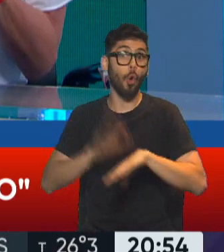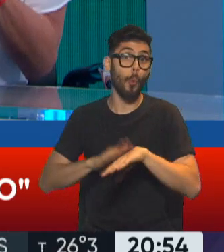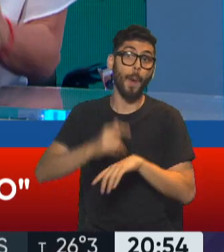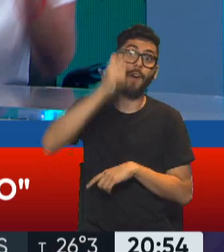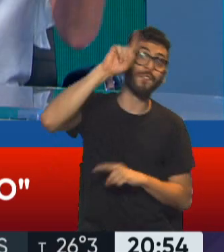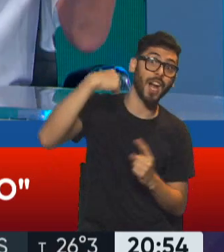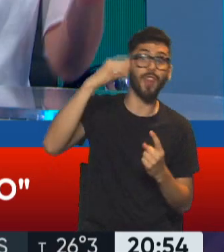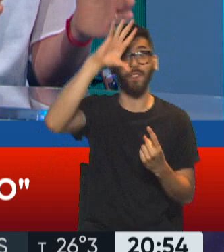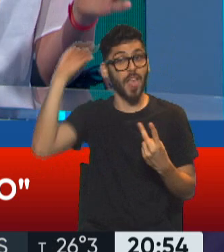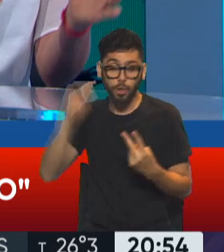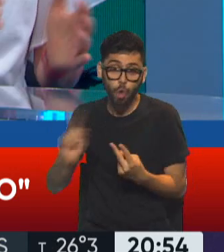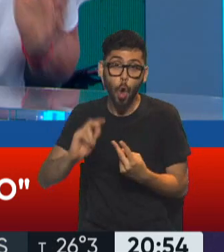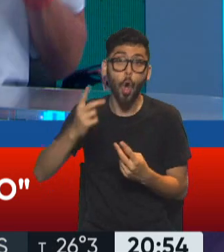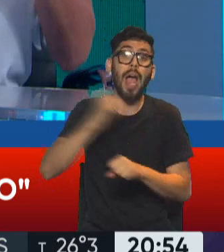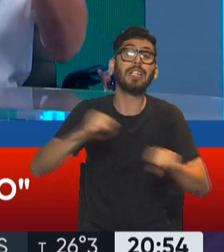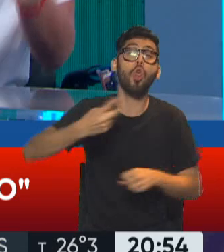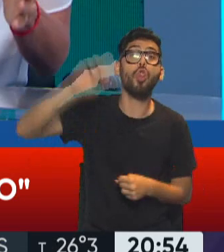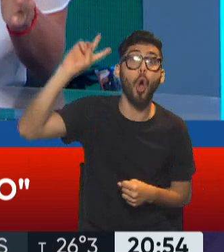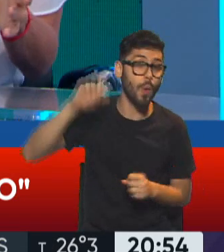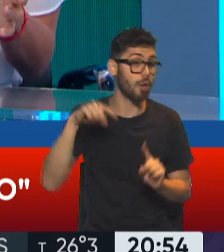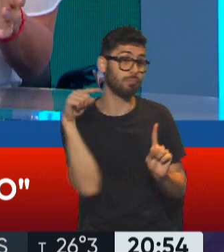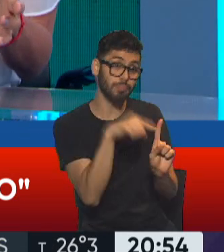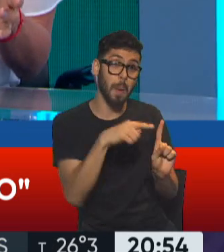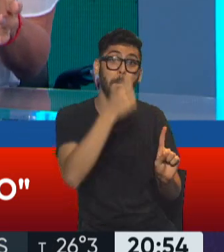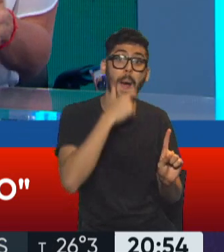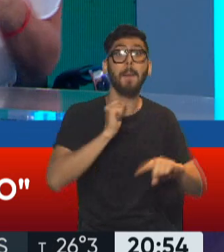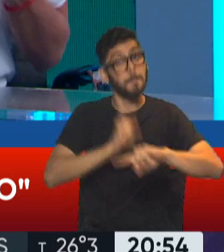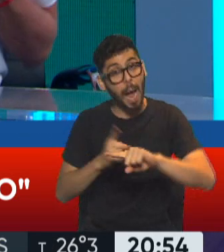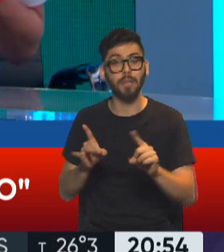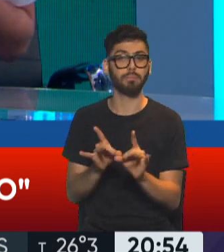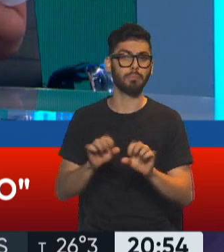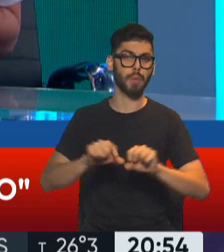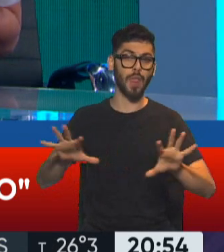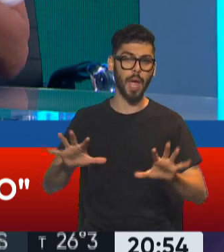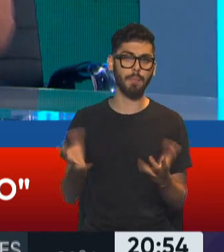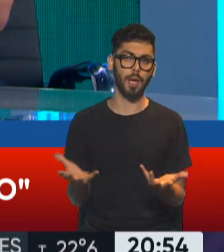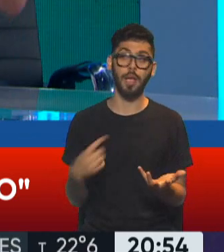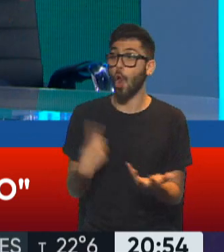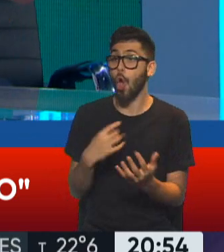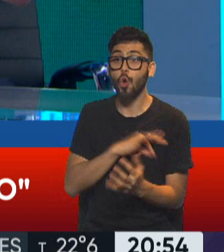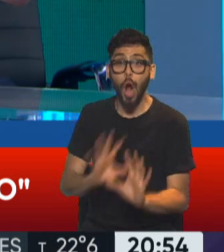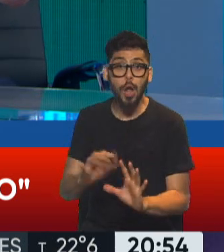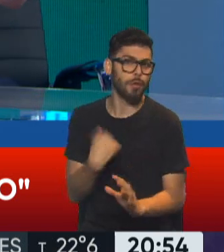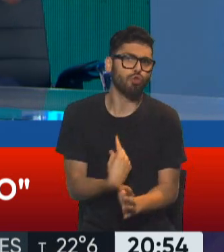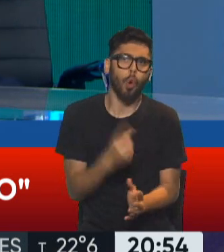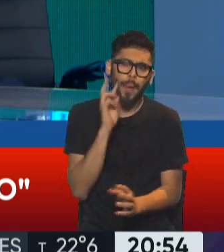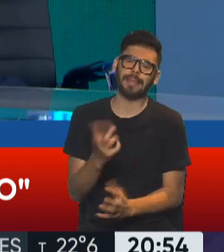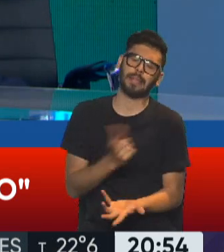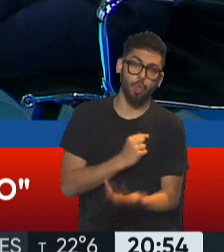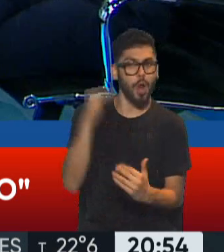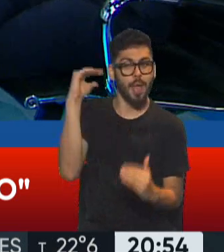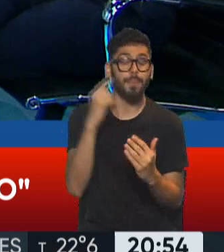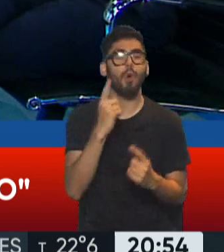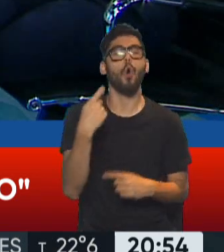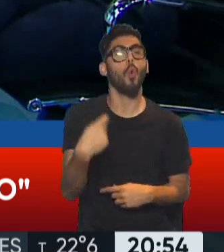doble crisis. Es la crisis que nos dejó Macri y de cartón lleno de la pandemia. Y a nosotros nos duele tener el salario. Mira, hoy te lo dije, lo que me decía la